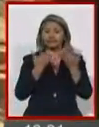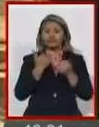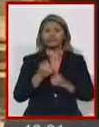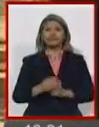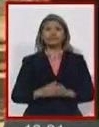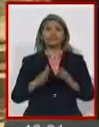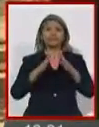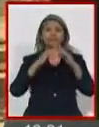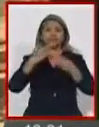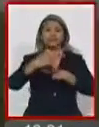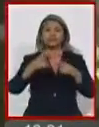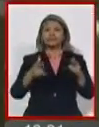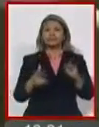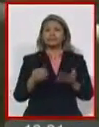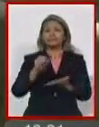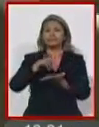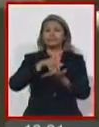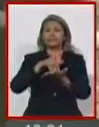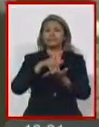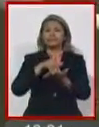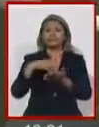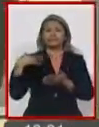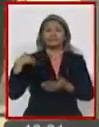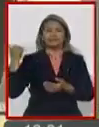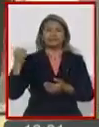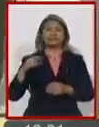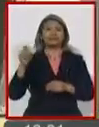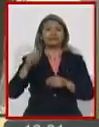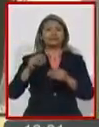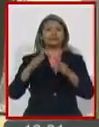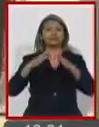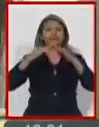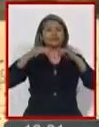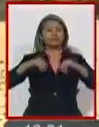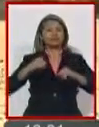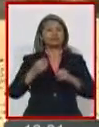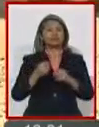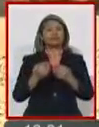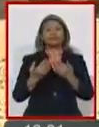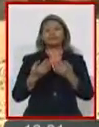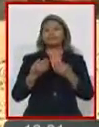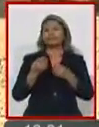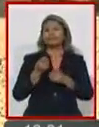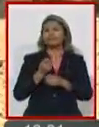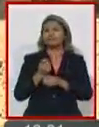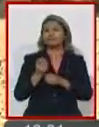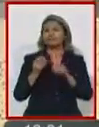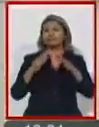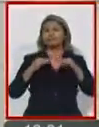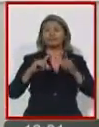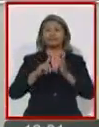La estructura de una habitación quedó muy debilitada. Los propietarios deberán derrumbarlos para evitar accidentes.